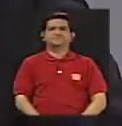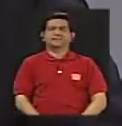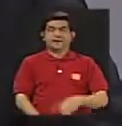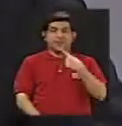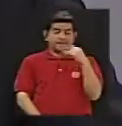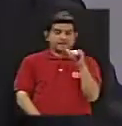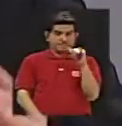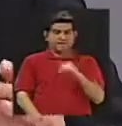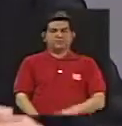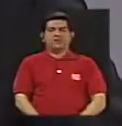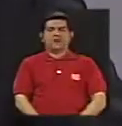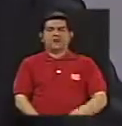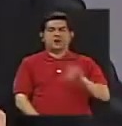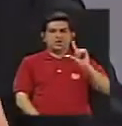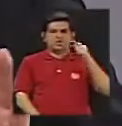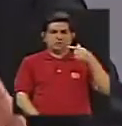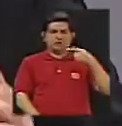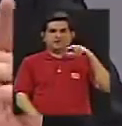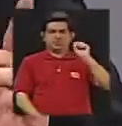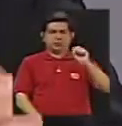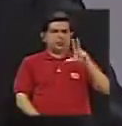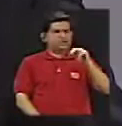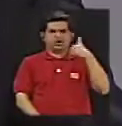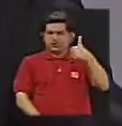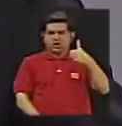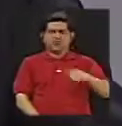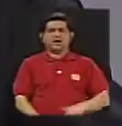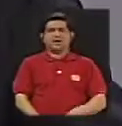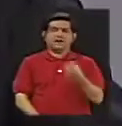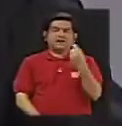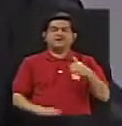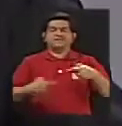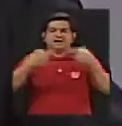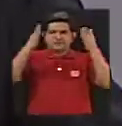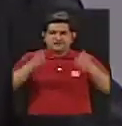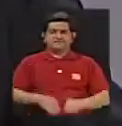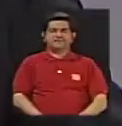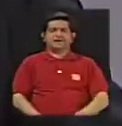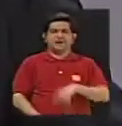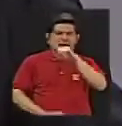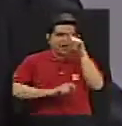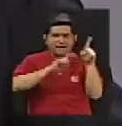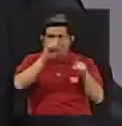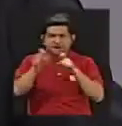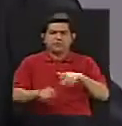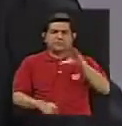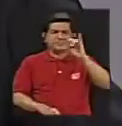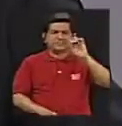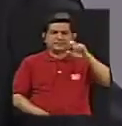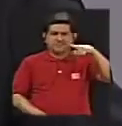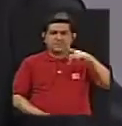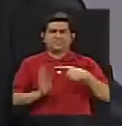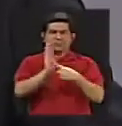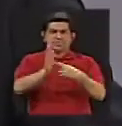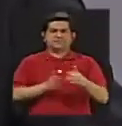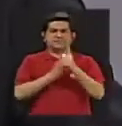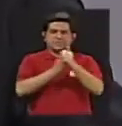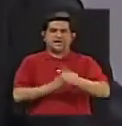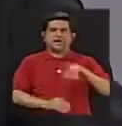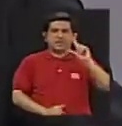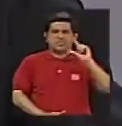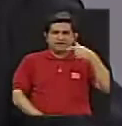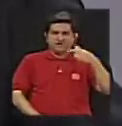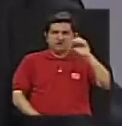Decimos también, Solís no ha ganado, solo se quedó sin rival. Encuesta del CIEP reveló liderazgo de Luis Guillermo Solís. Y